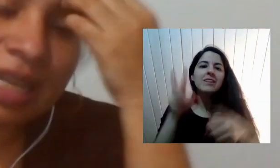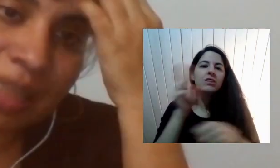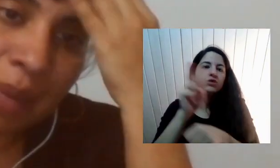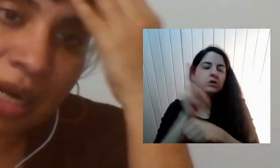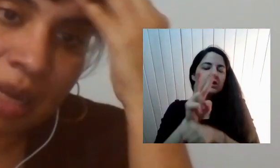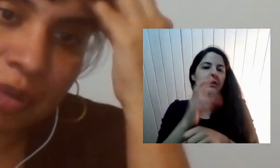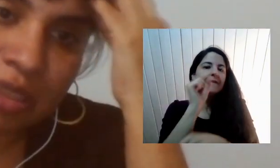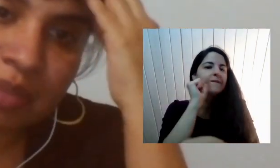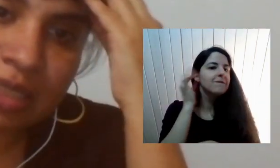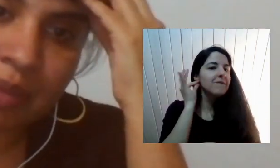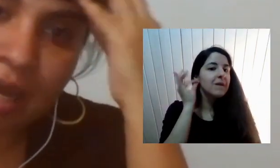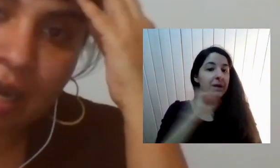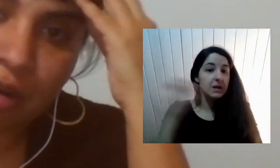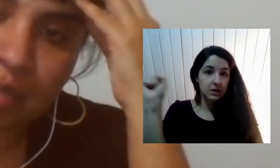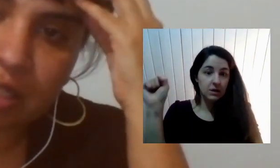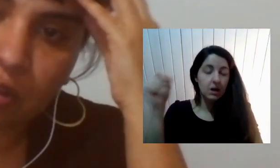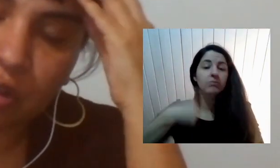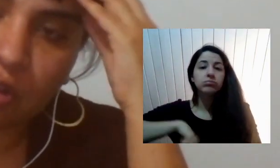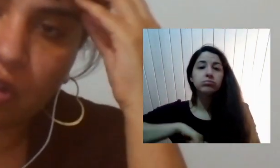De